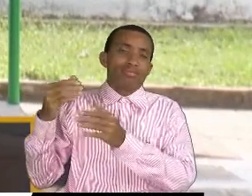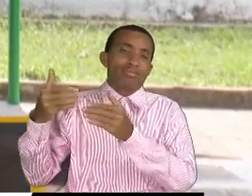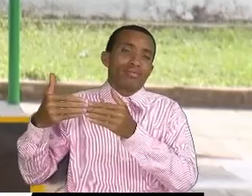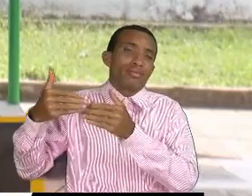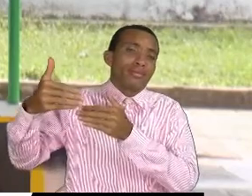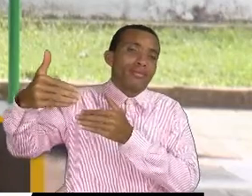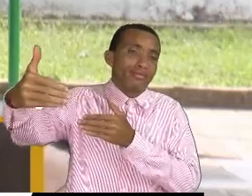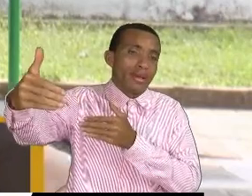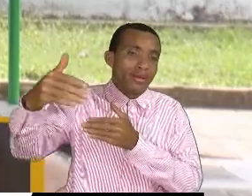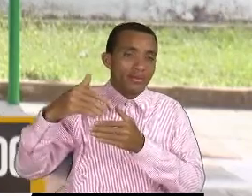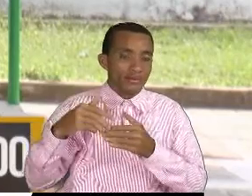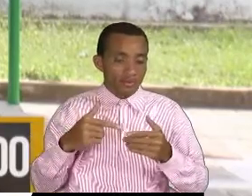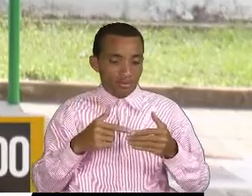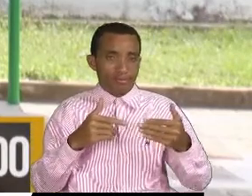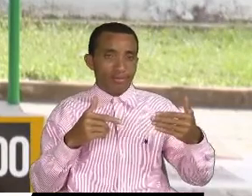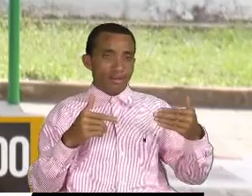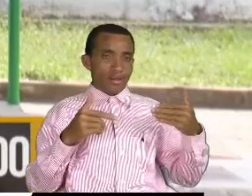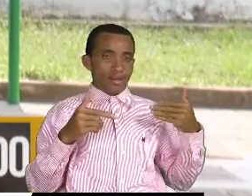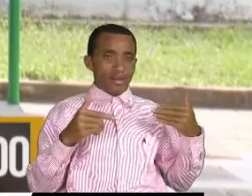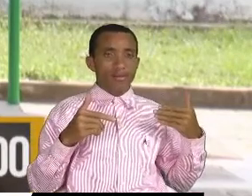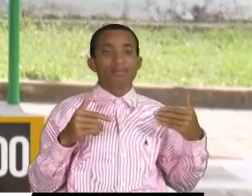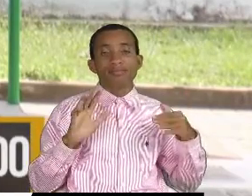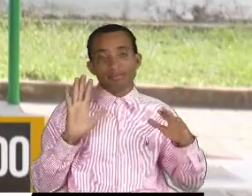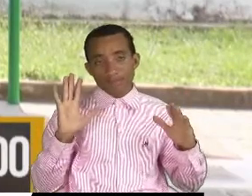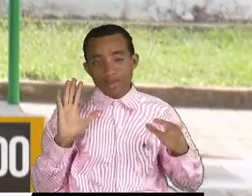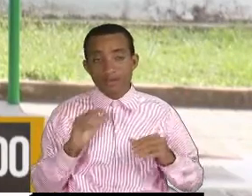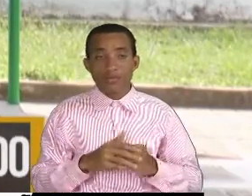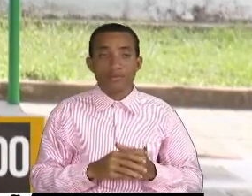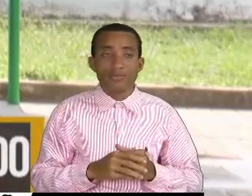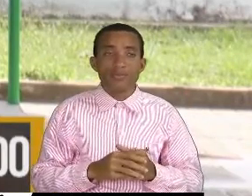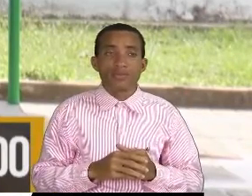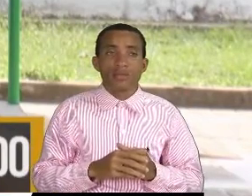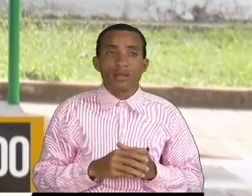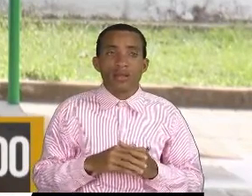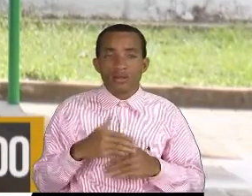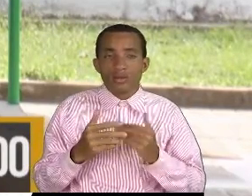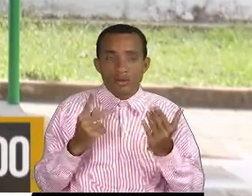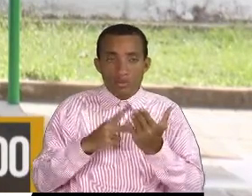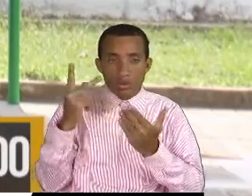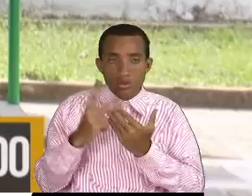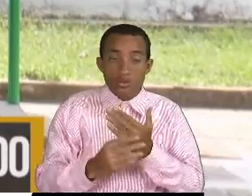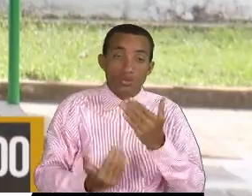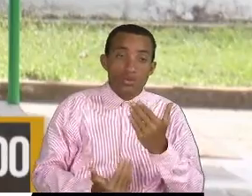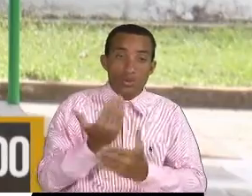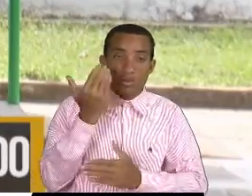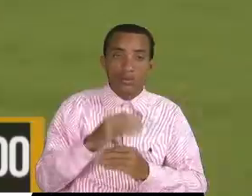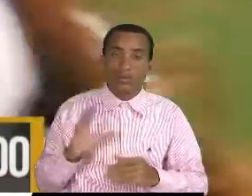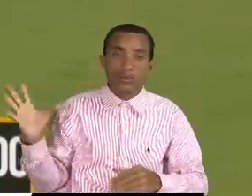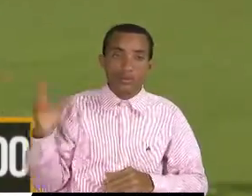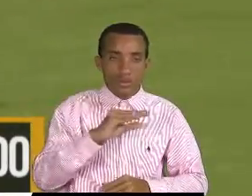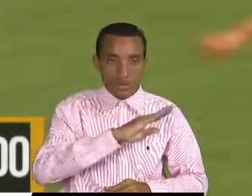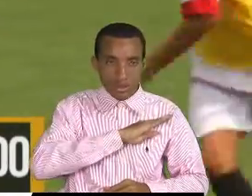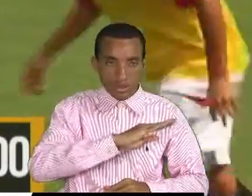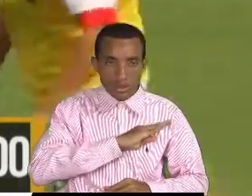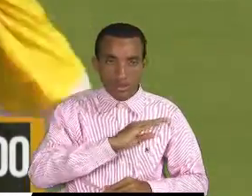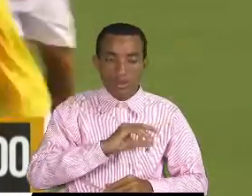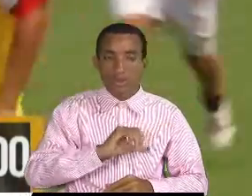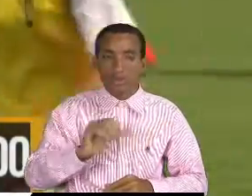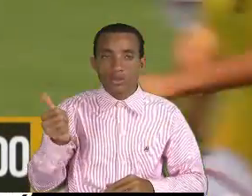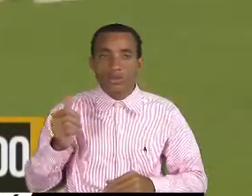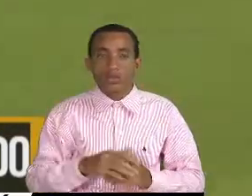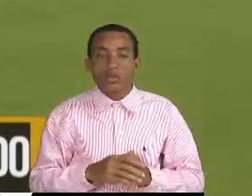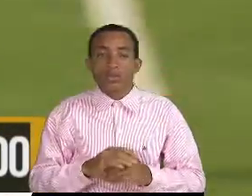ventaja, y eso de una u otra manera se ha visto reflejado en los resultados. Sin embargo, pues es un nuevo proyecto al cual tanto la alcaldía municipal como el instituto, y en